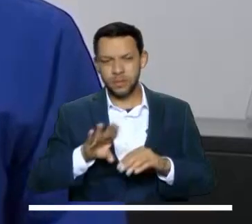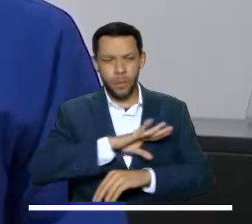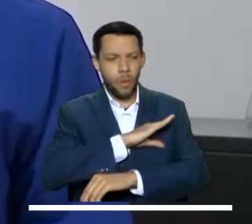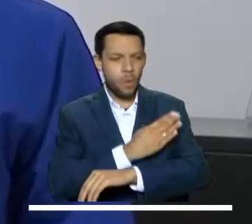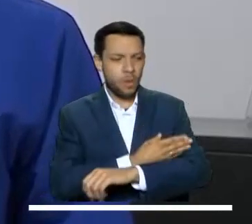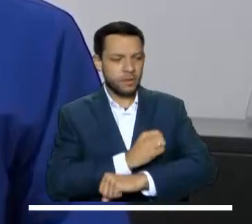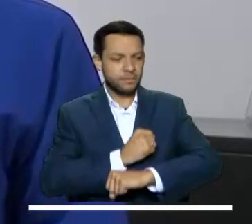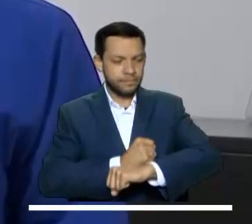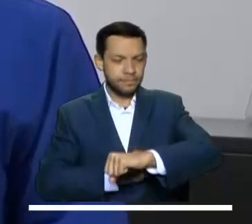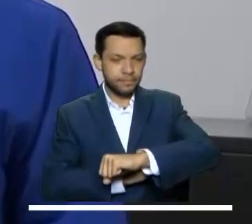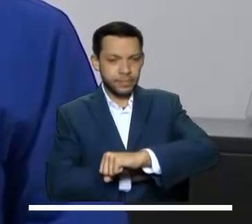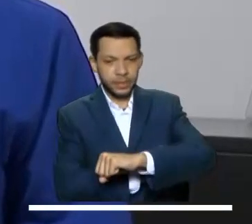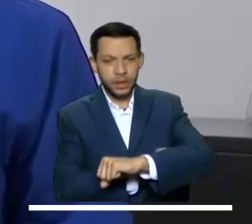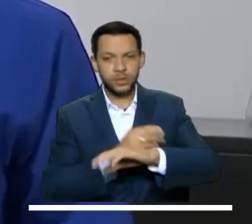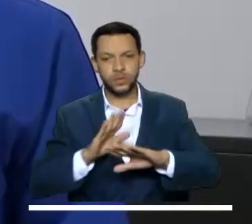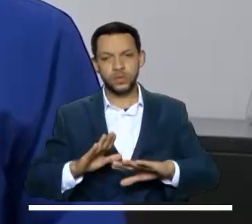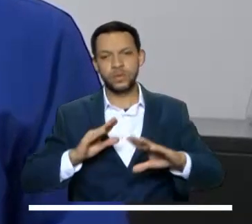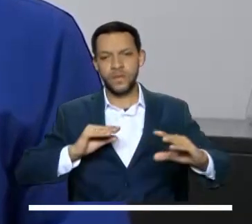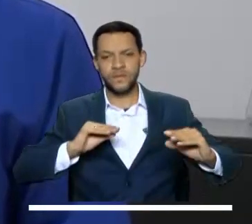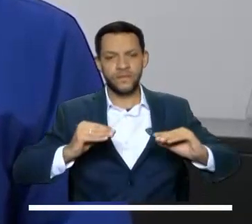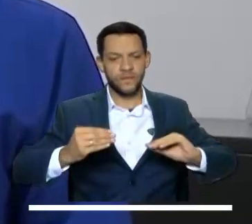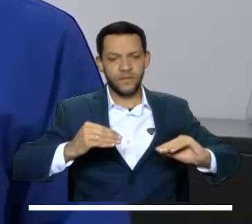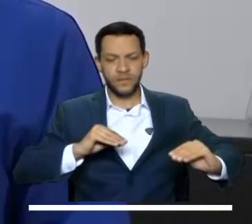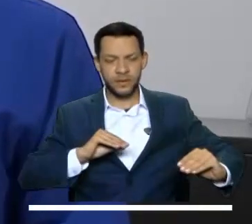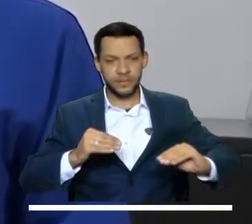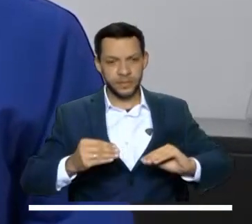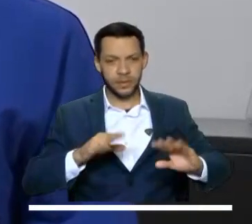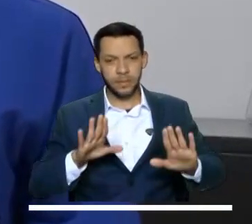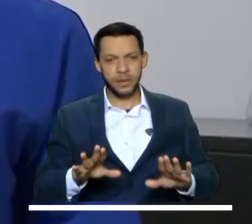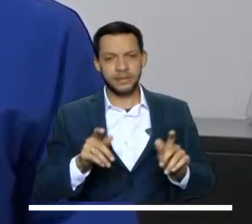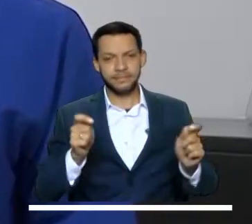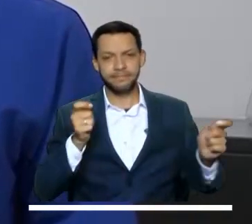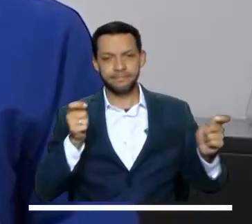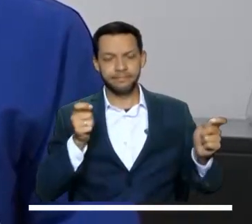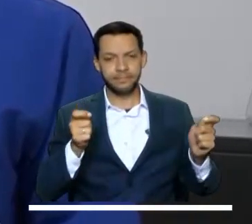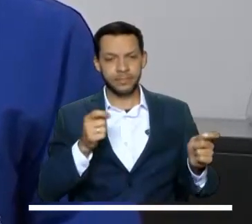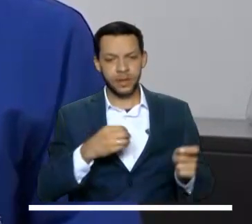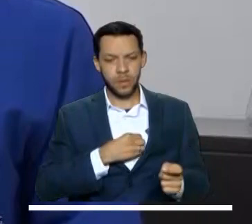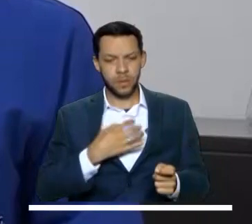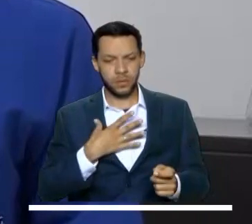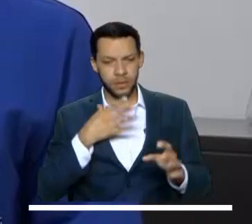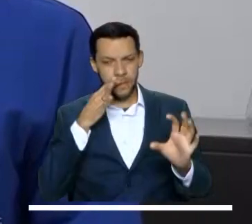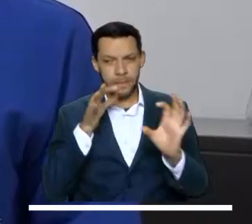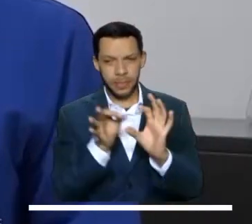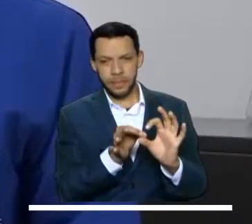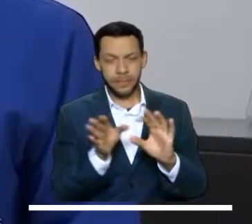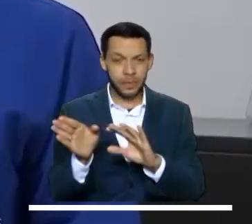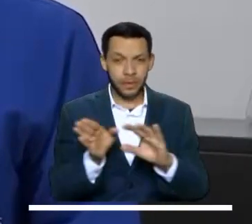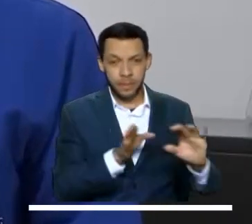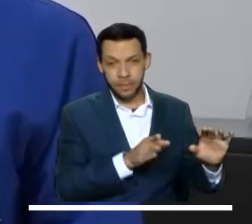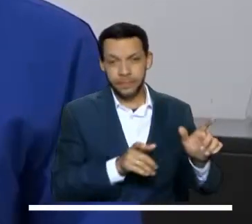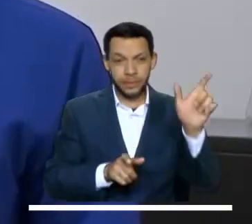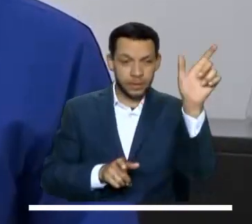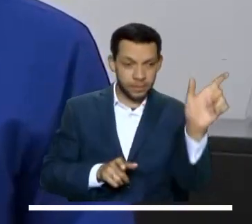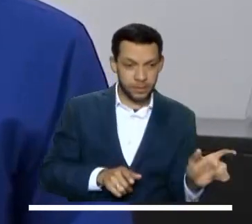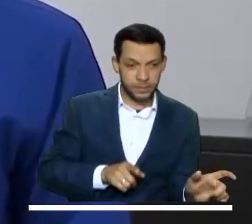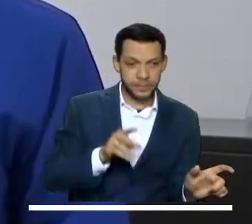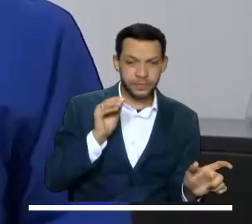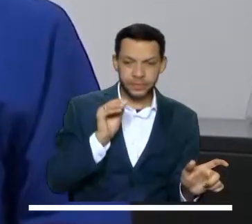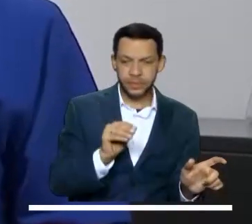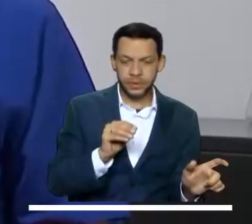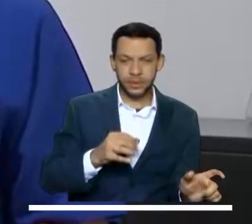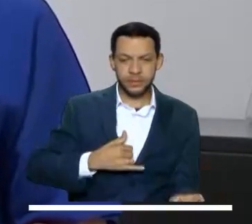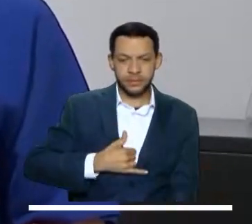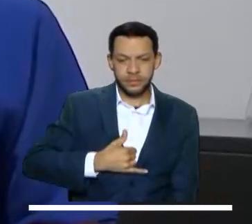más flexibles, más delgados y permiten un diagnóstico más oportuno. Y en el tema del aparato digestivo inferior, o sea, del recto y del